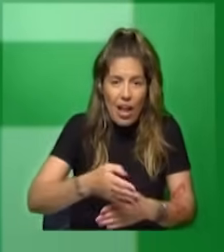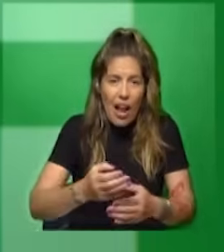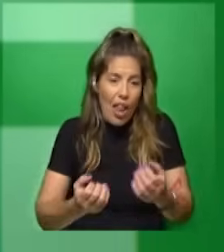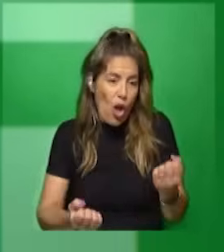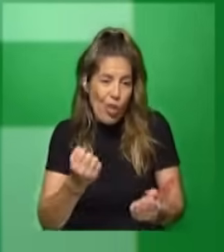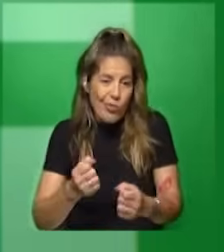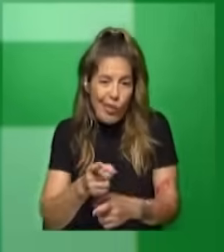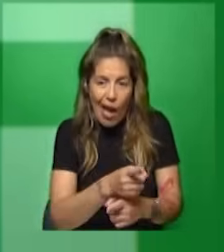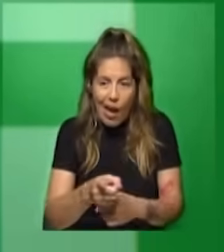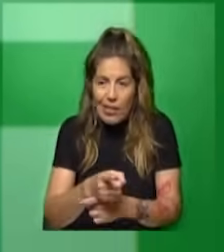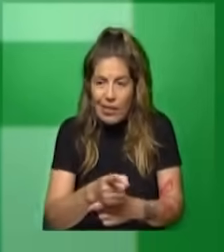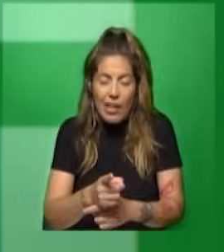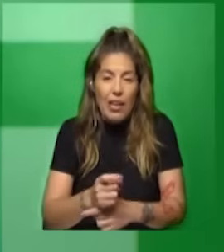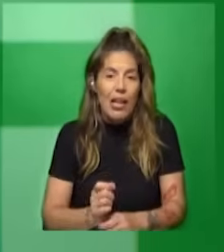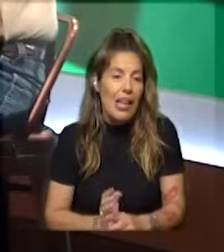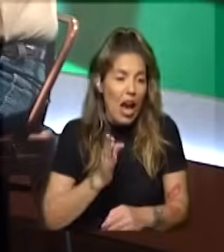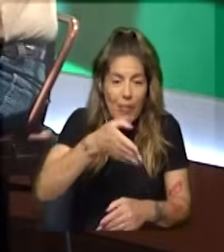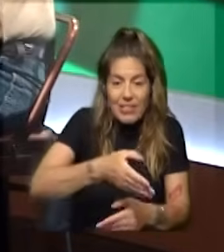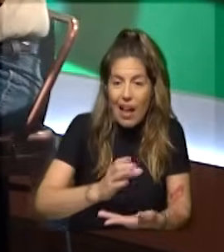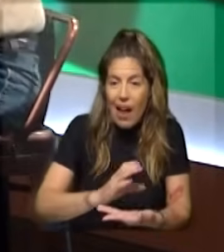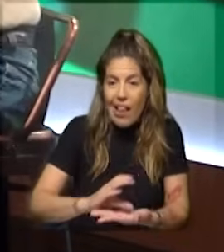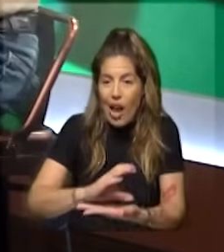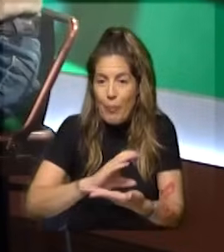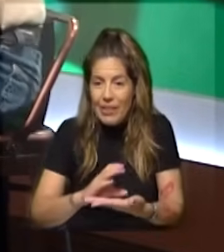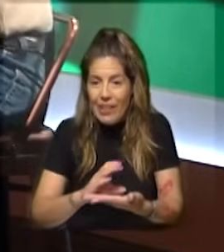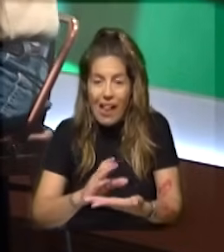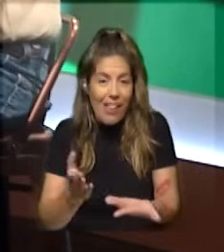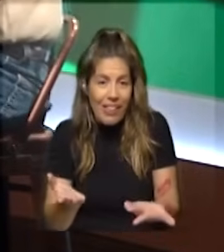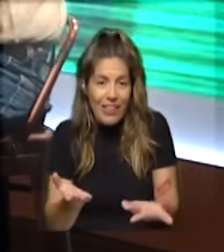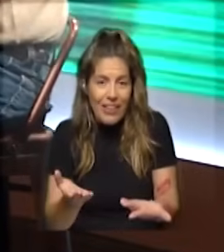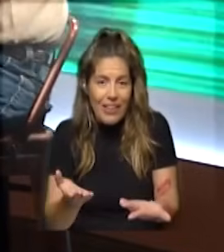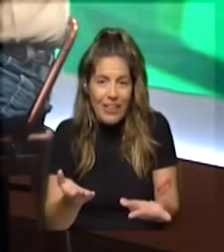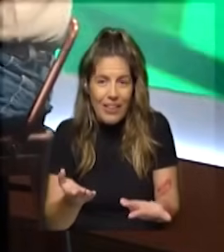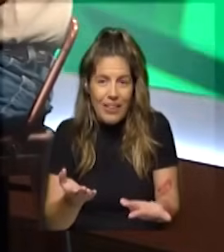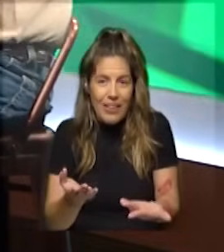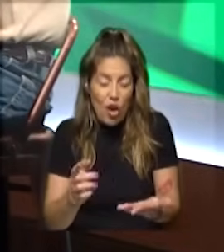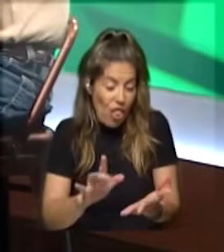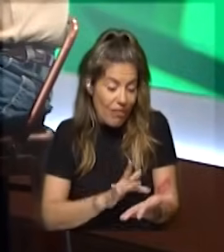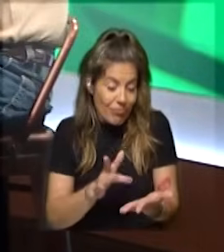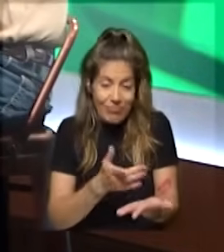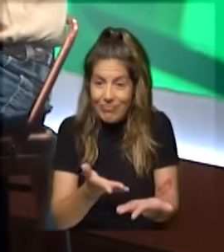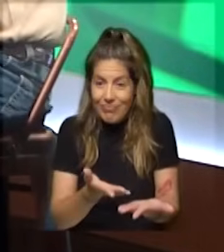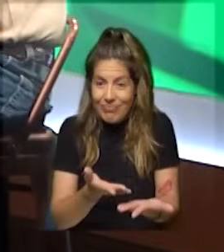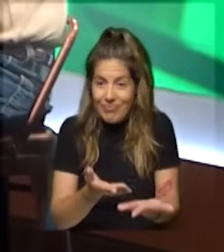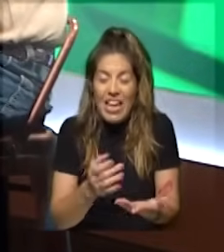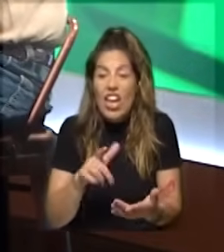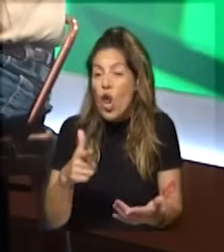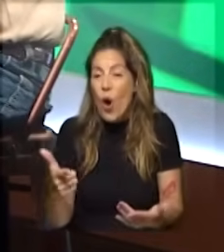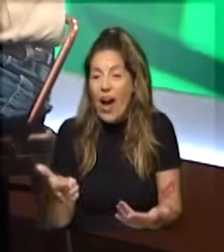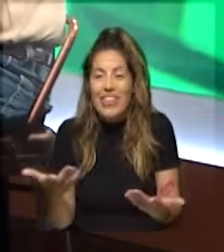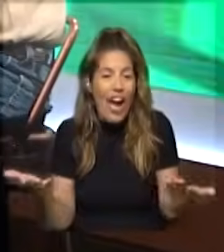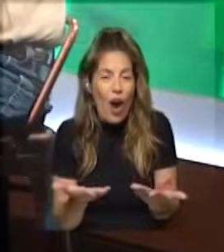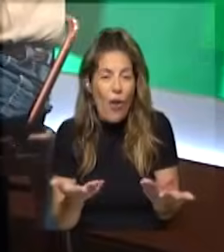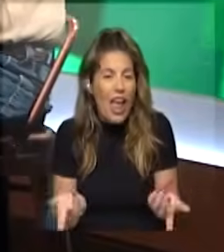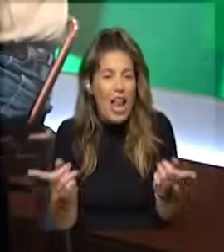hablar, la pasa el capital con la yema de un dedo, uh-huh. Ya no tiene el